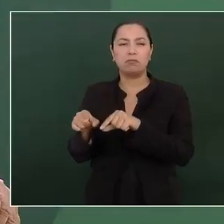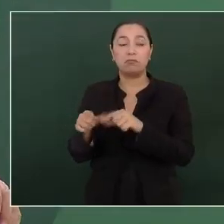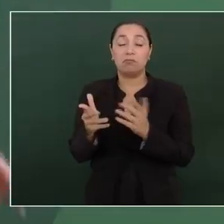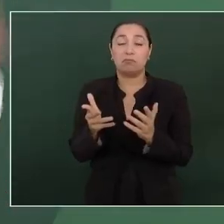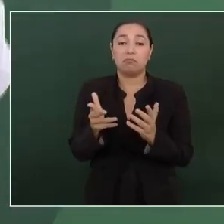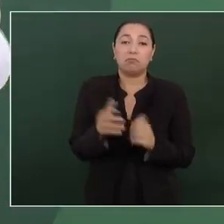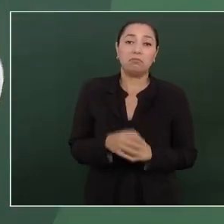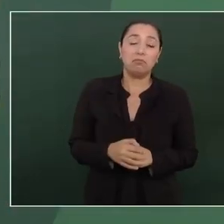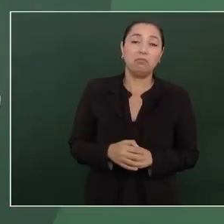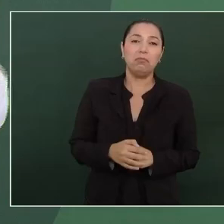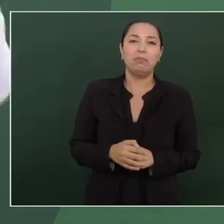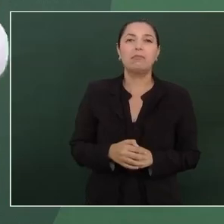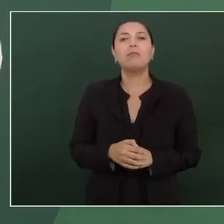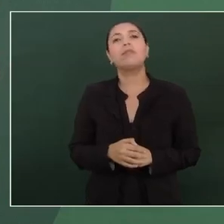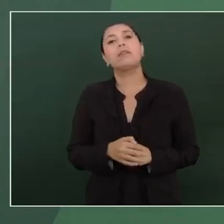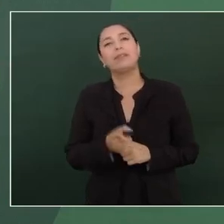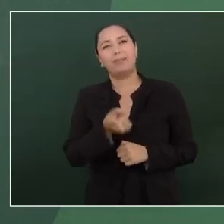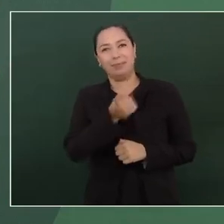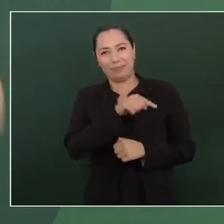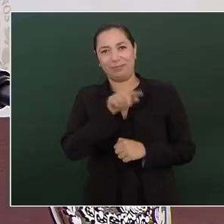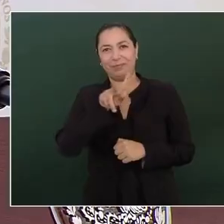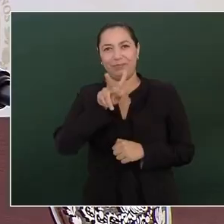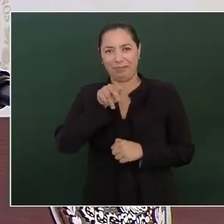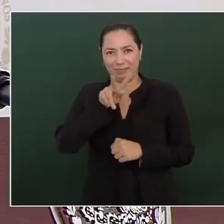Y de la televisión